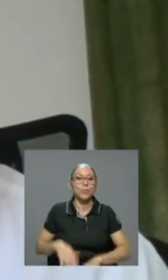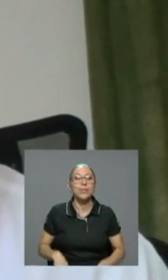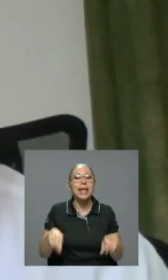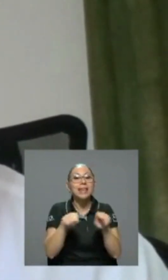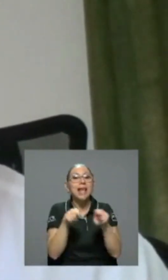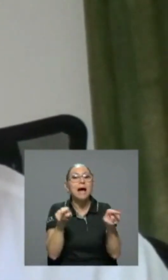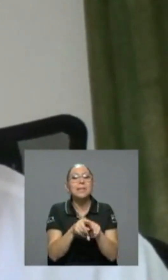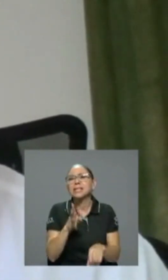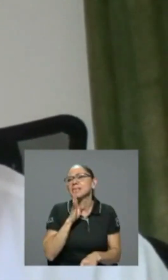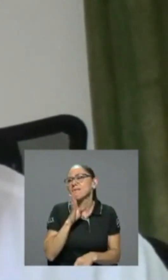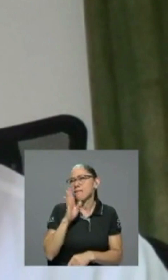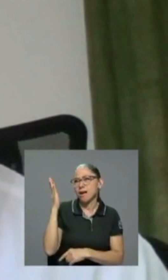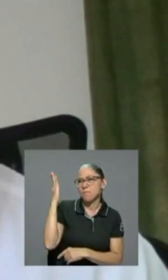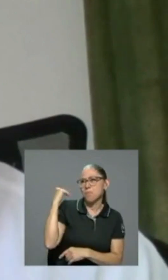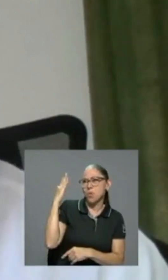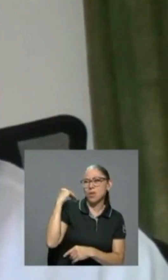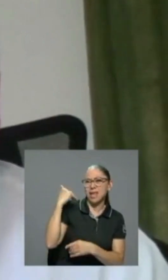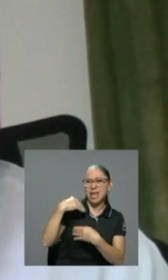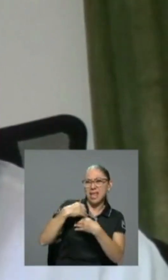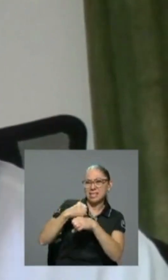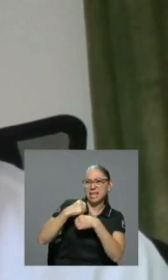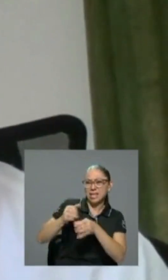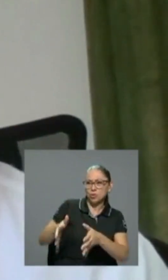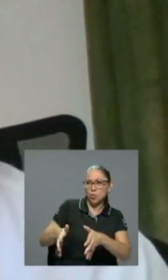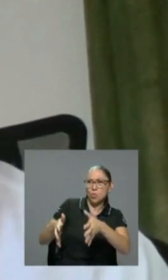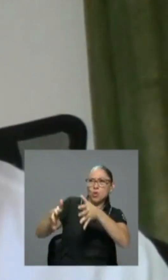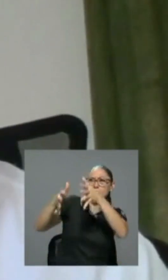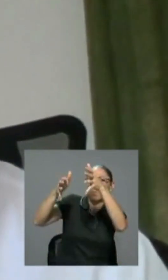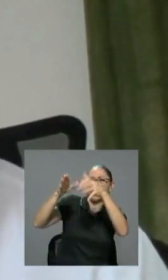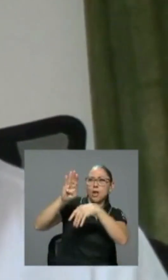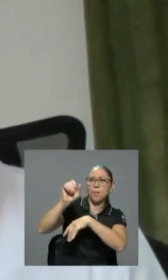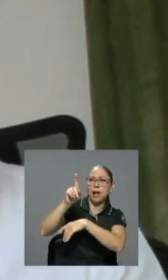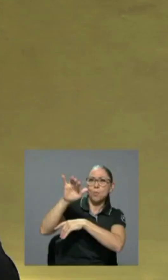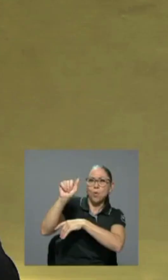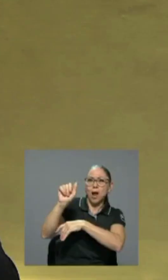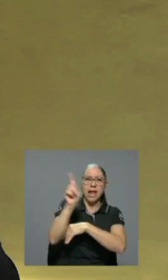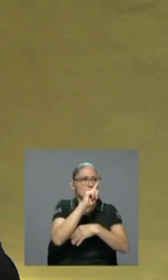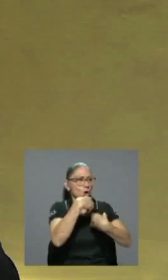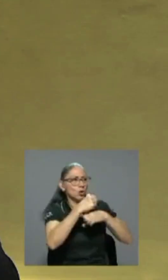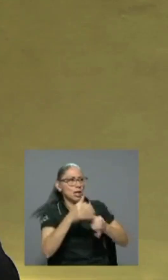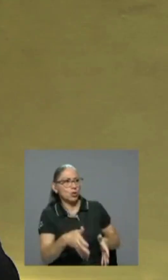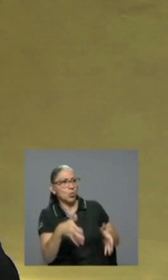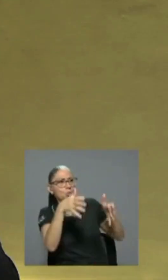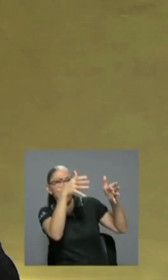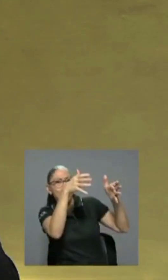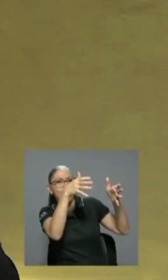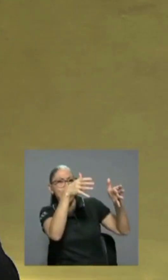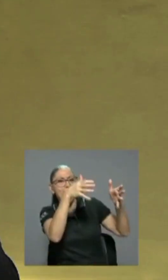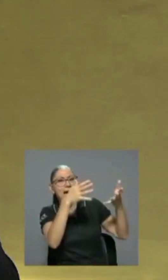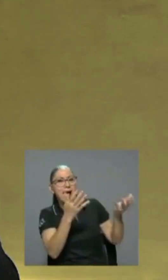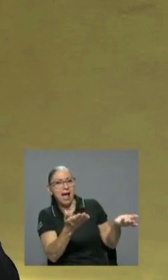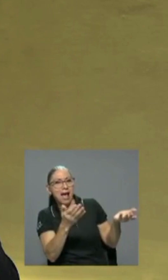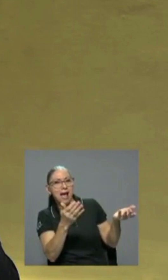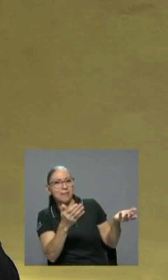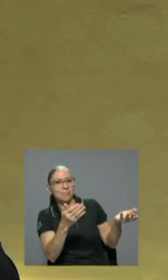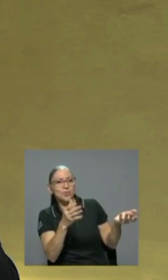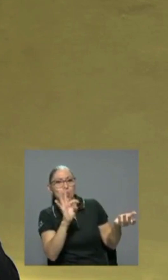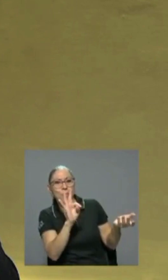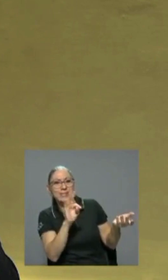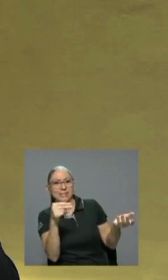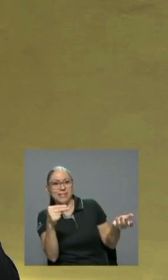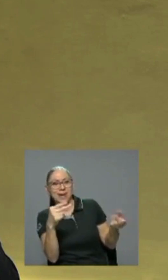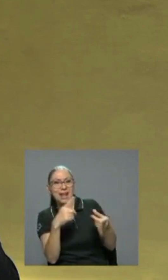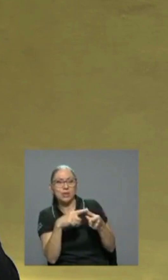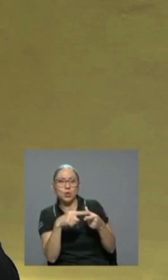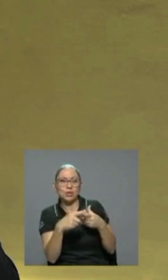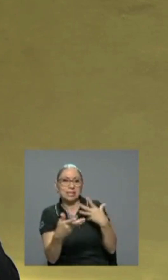el monumento a Vasco Núñez de Balboa y no al general Tomás Herrera. Así que también hubo sus voces críticas con